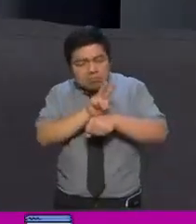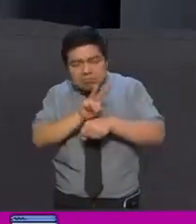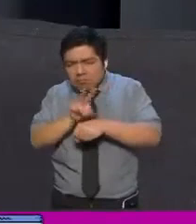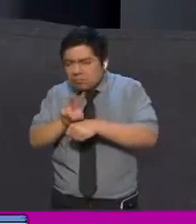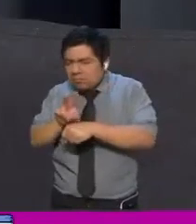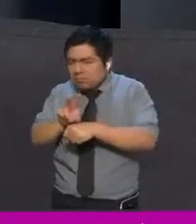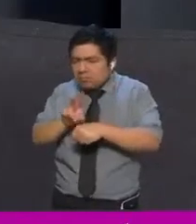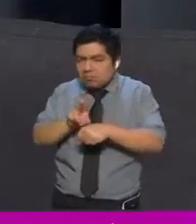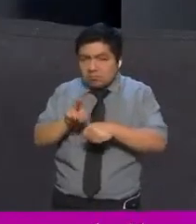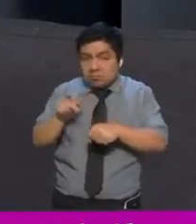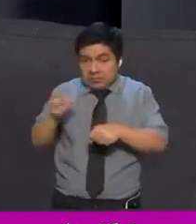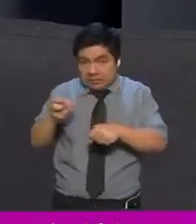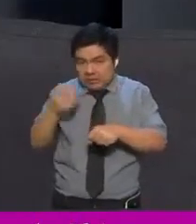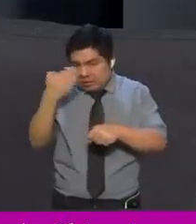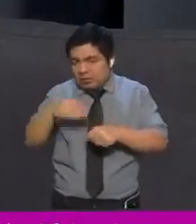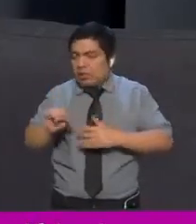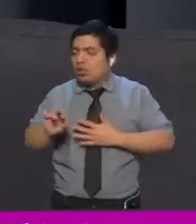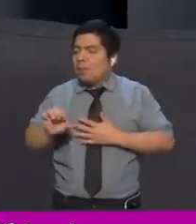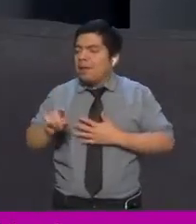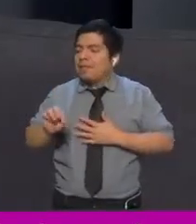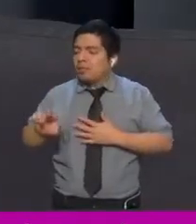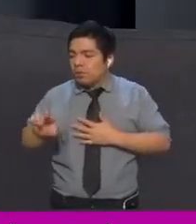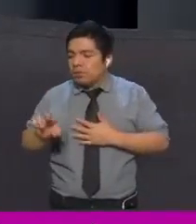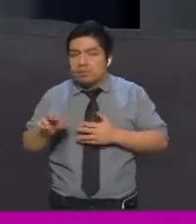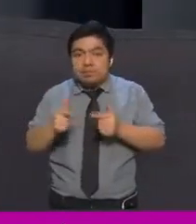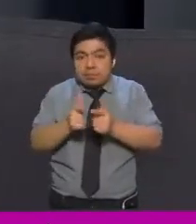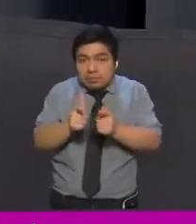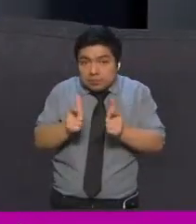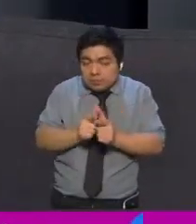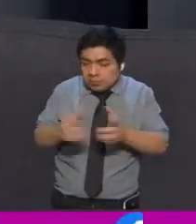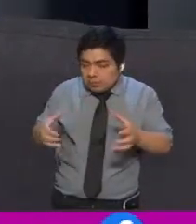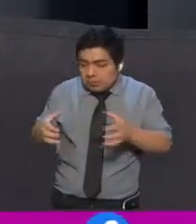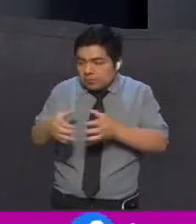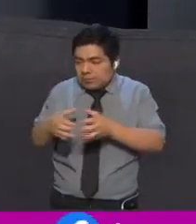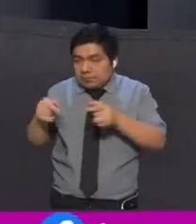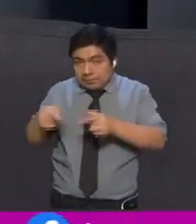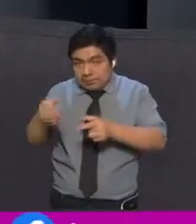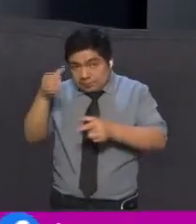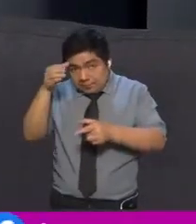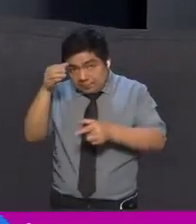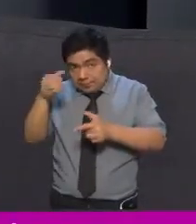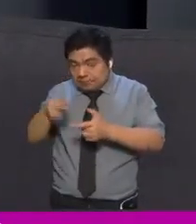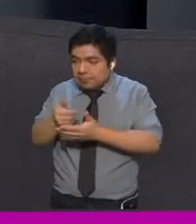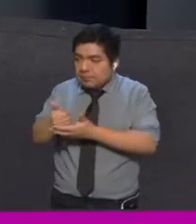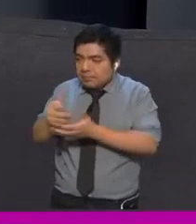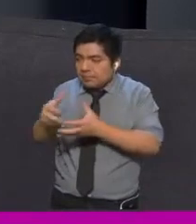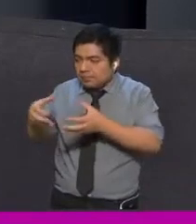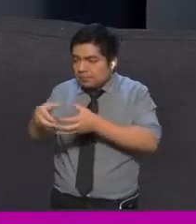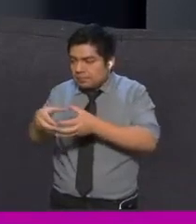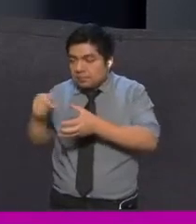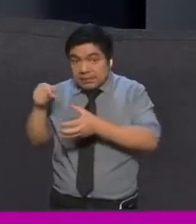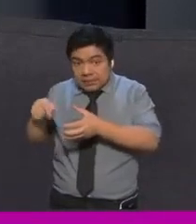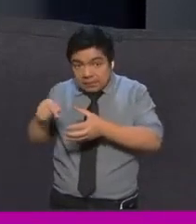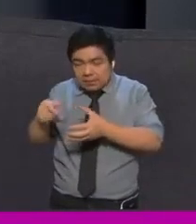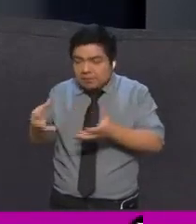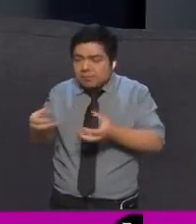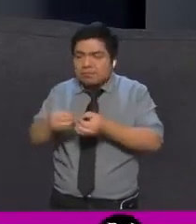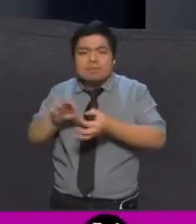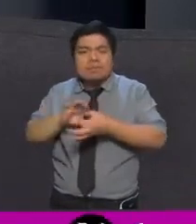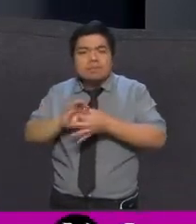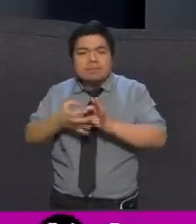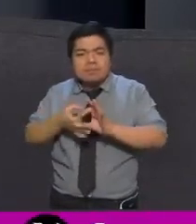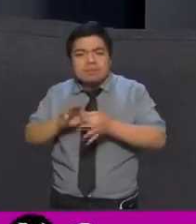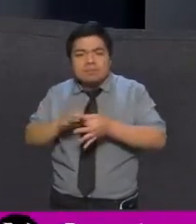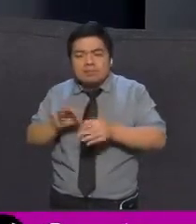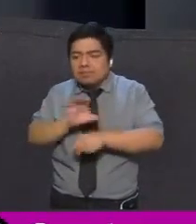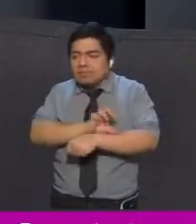que va a tener de manera agremiado un conjunto de capacitados asistentes electorales y que a su vez van a coordinar los trabajos